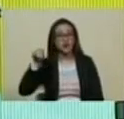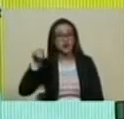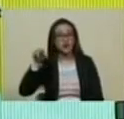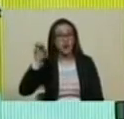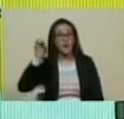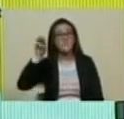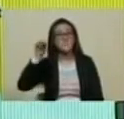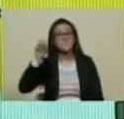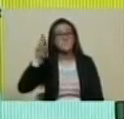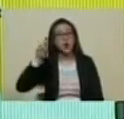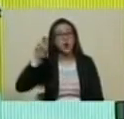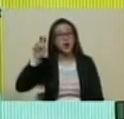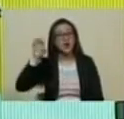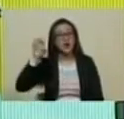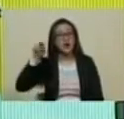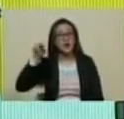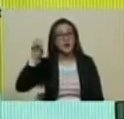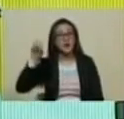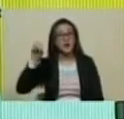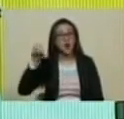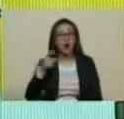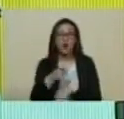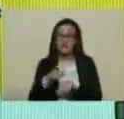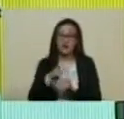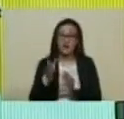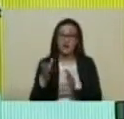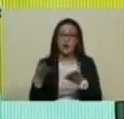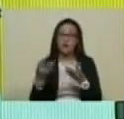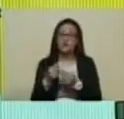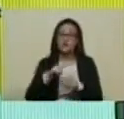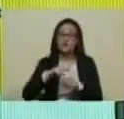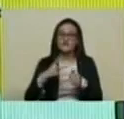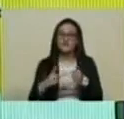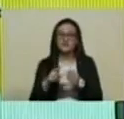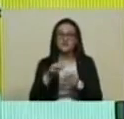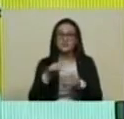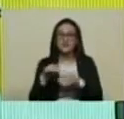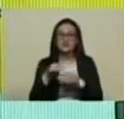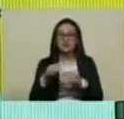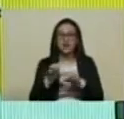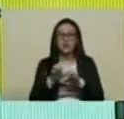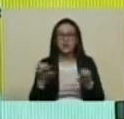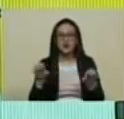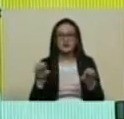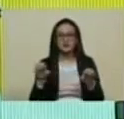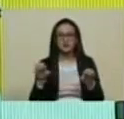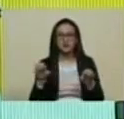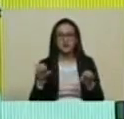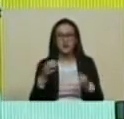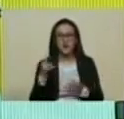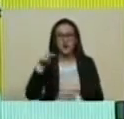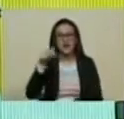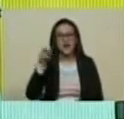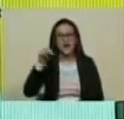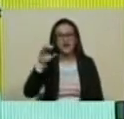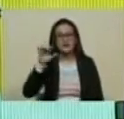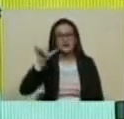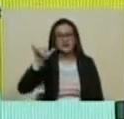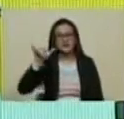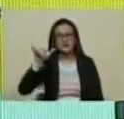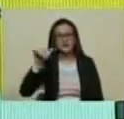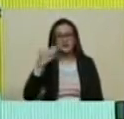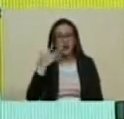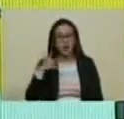Nelson Moreno, gobernador al mando, con la viceministra de Educación Media, Nancy Ortuño.